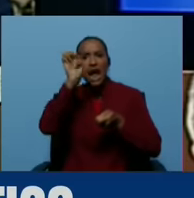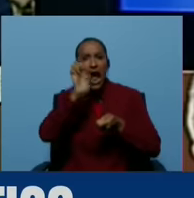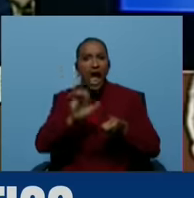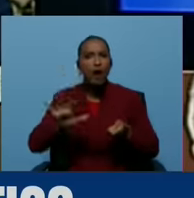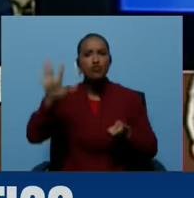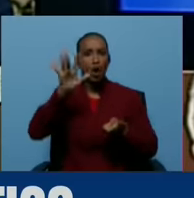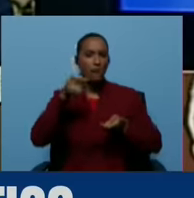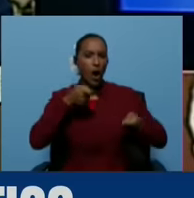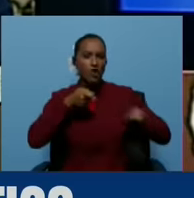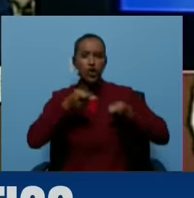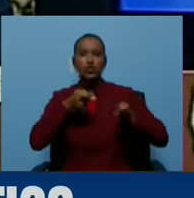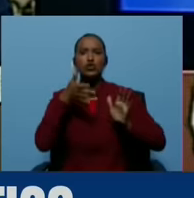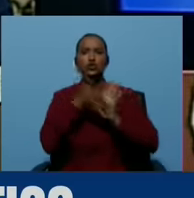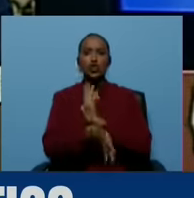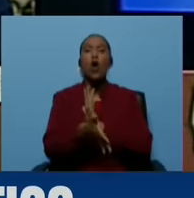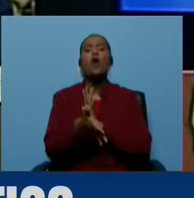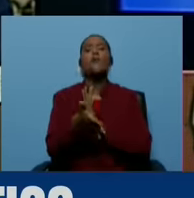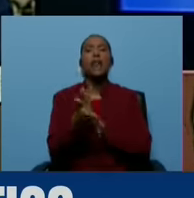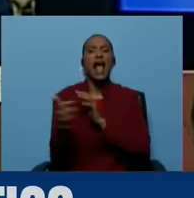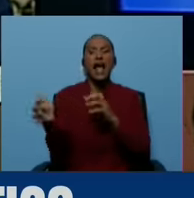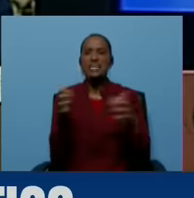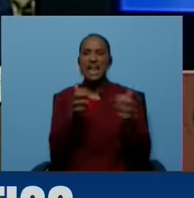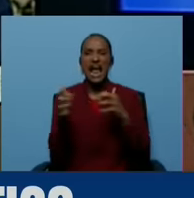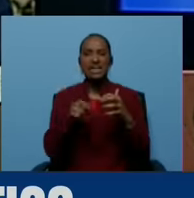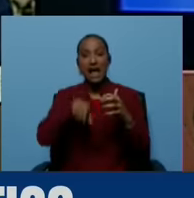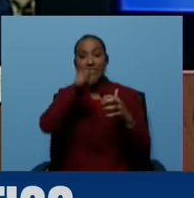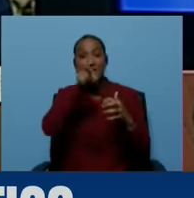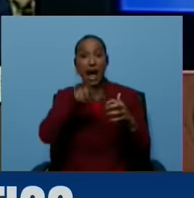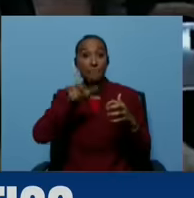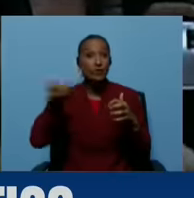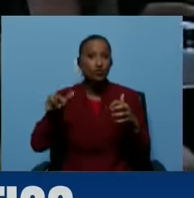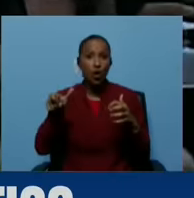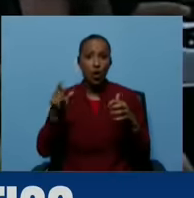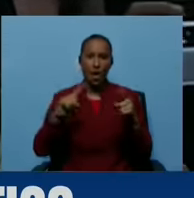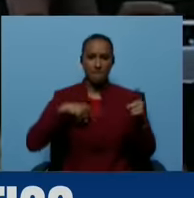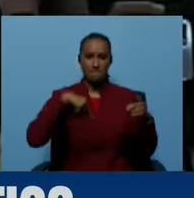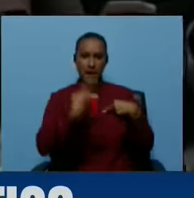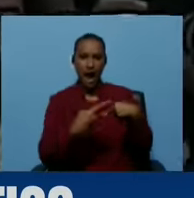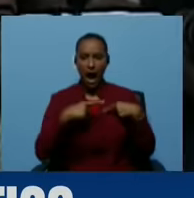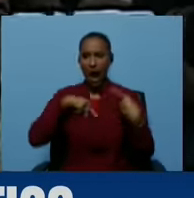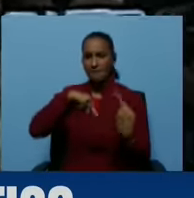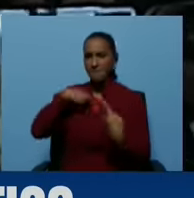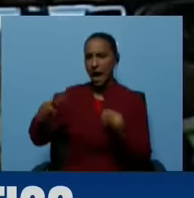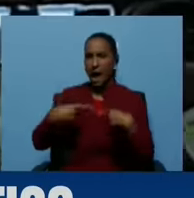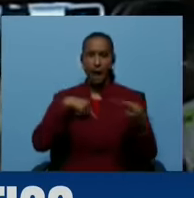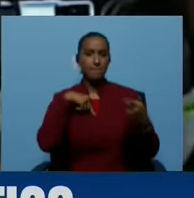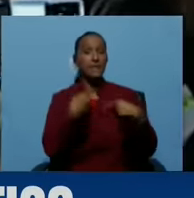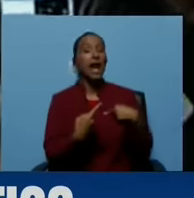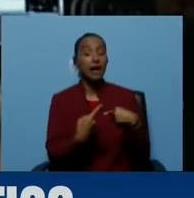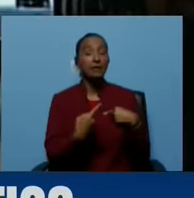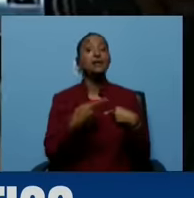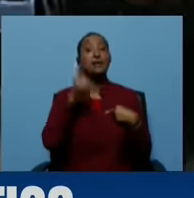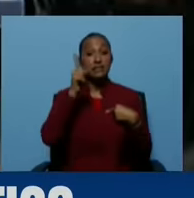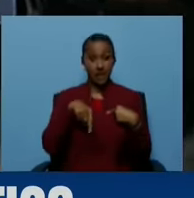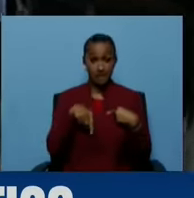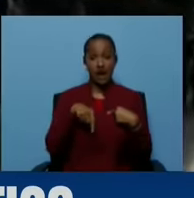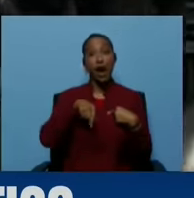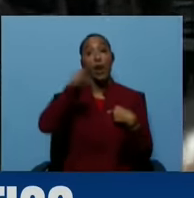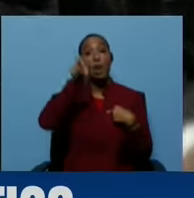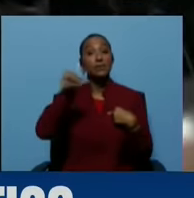los mensajes del extremismo y de la ultraderecha en el Reino Unido contra migrantes que se encuentran en ese